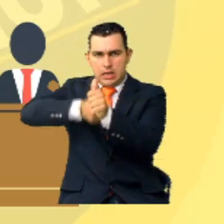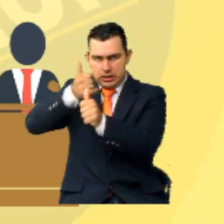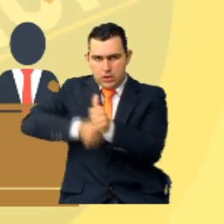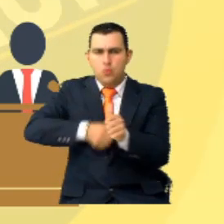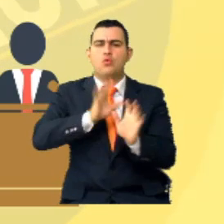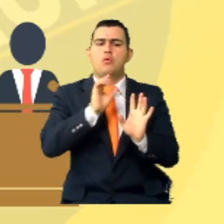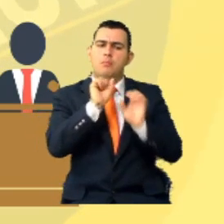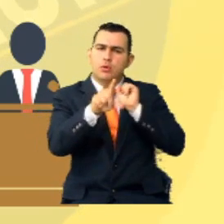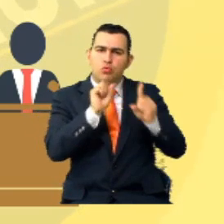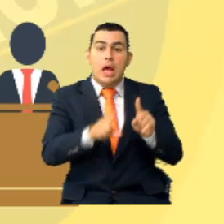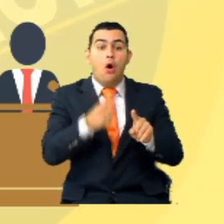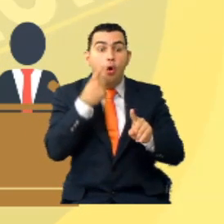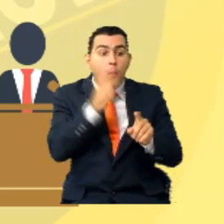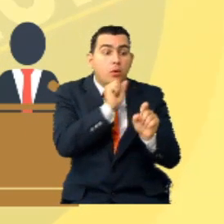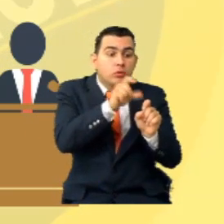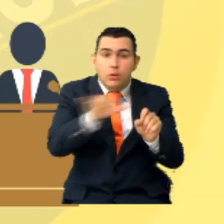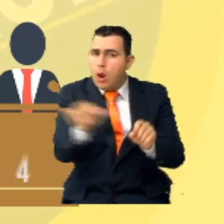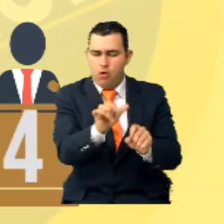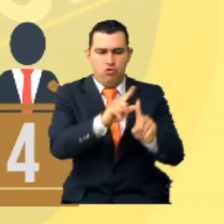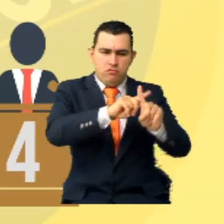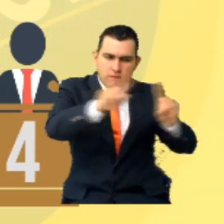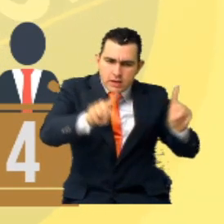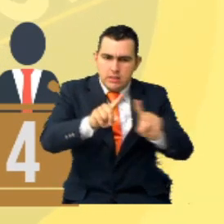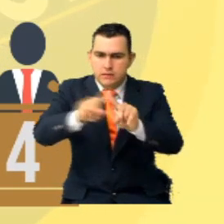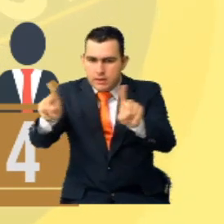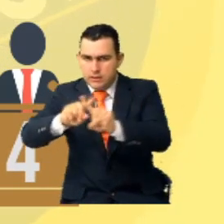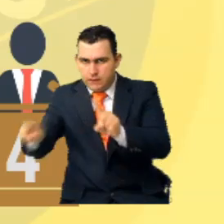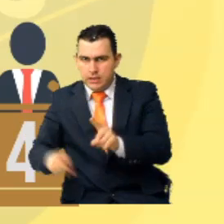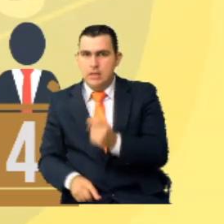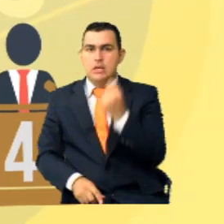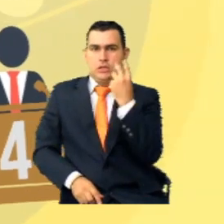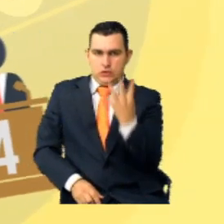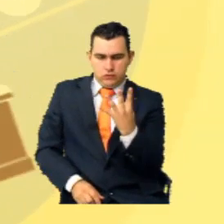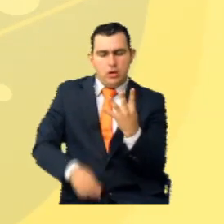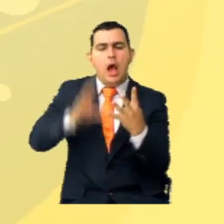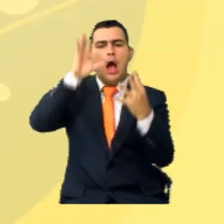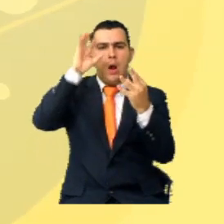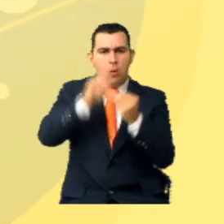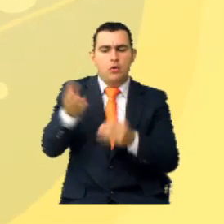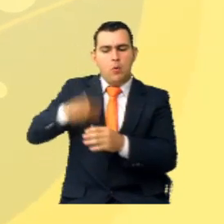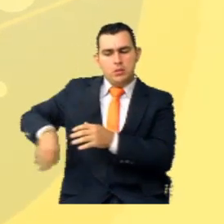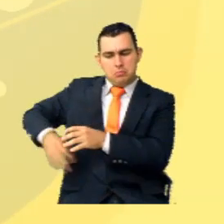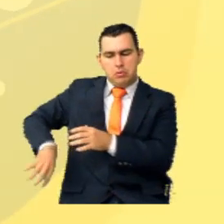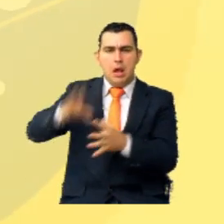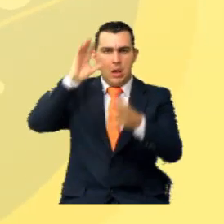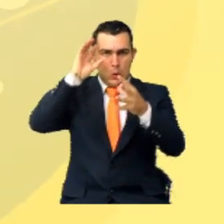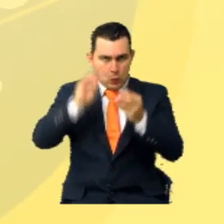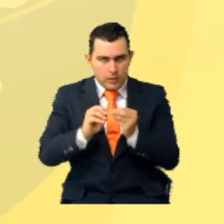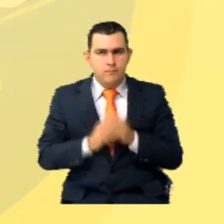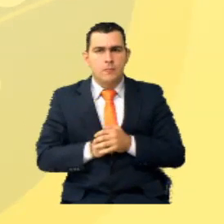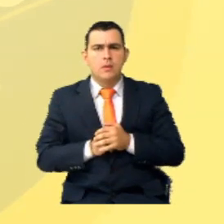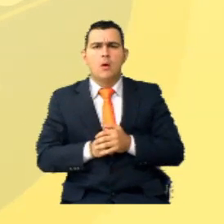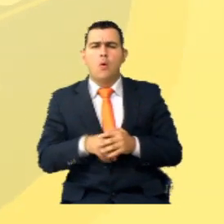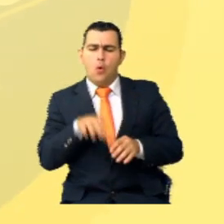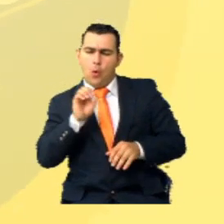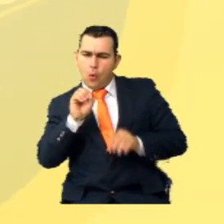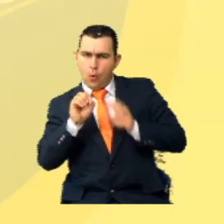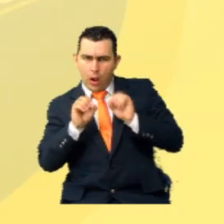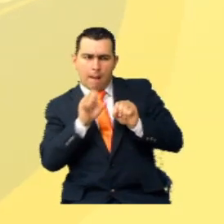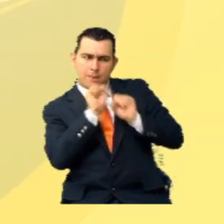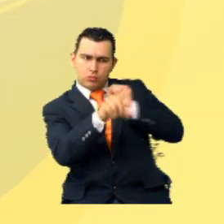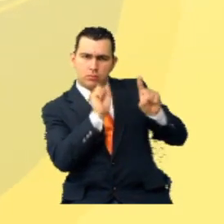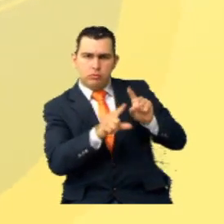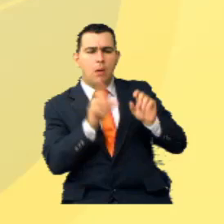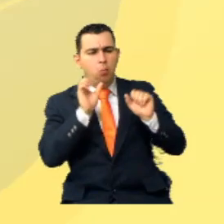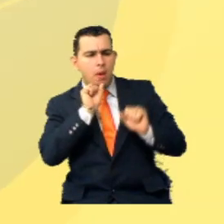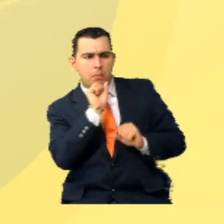diferentes para cada candidato. Se realizarán 2 rondas en orden previamente acordado. Los periodistas tendrán la posibilidad de hacer una contrapregunta a